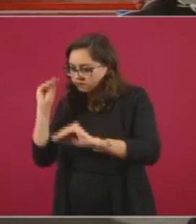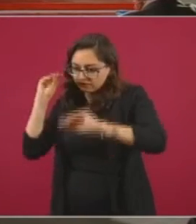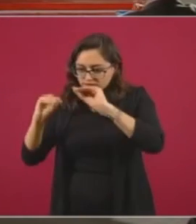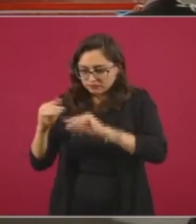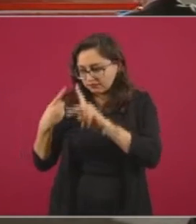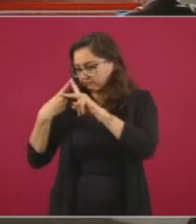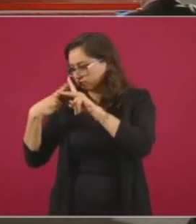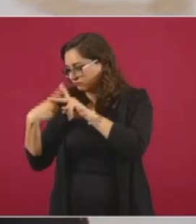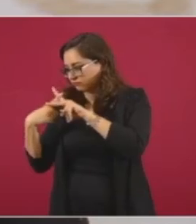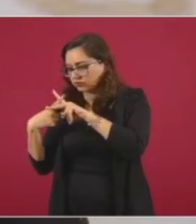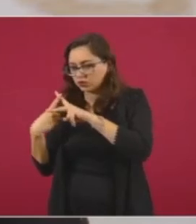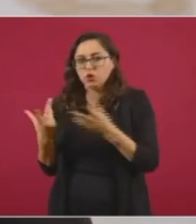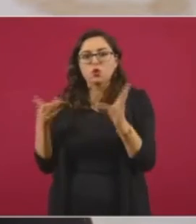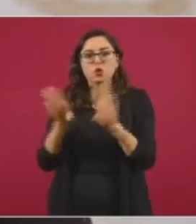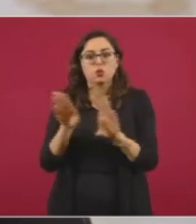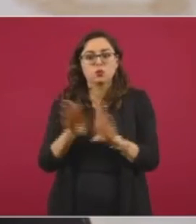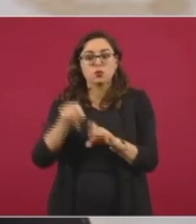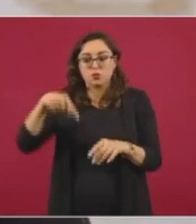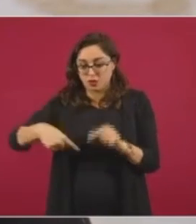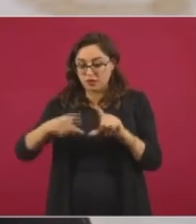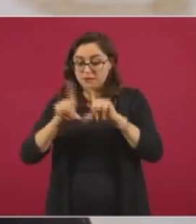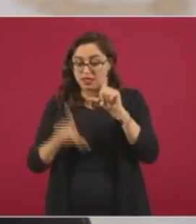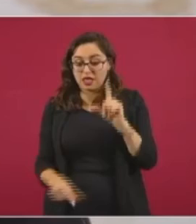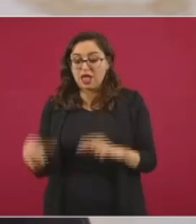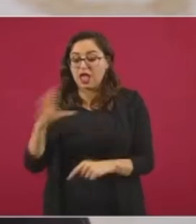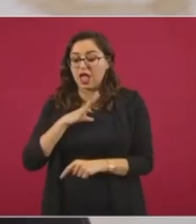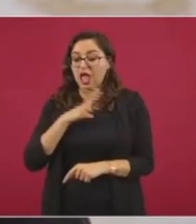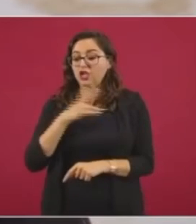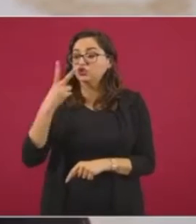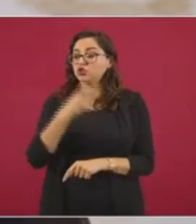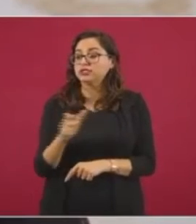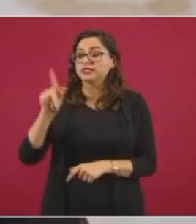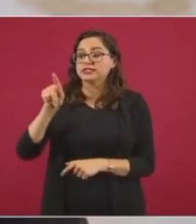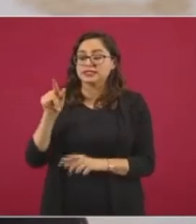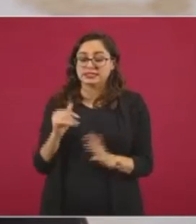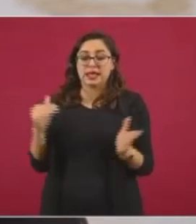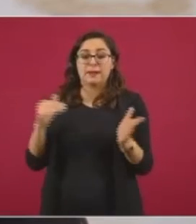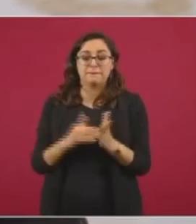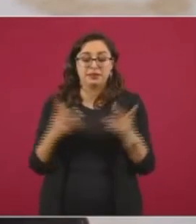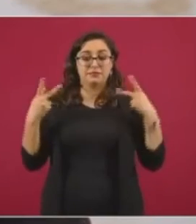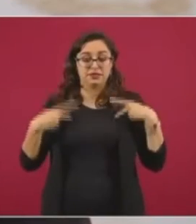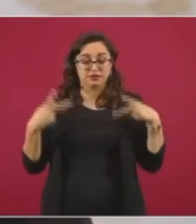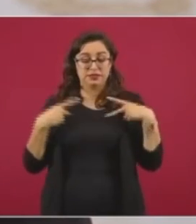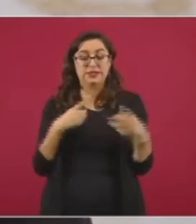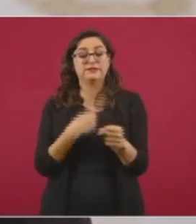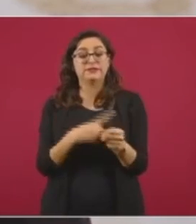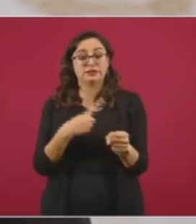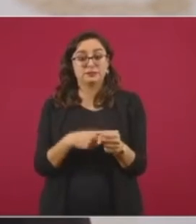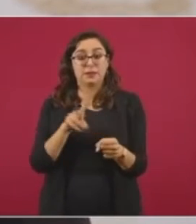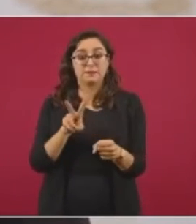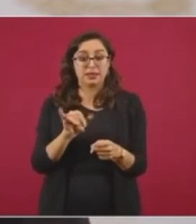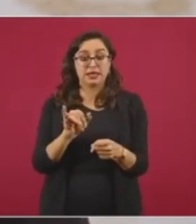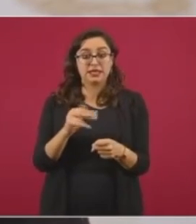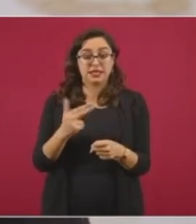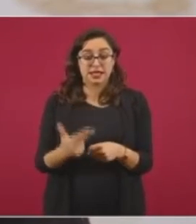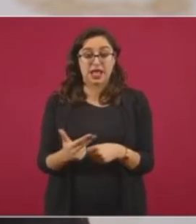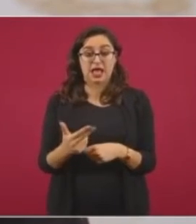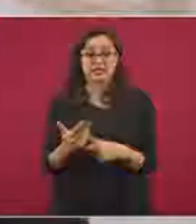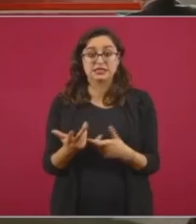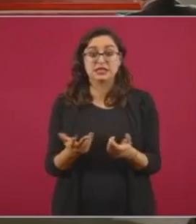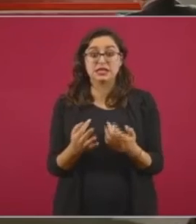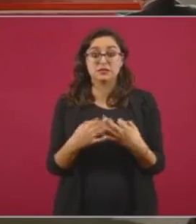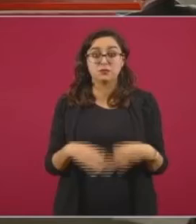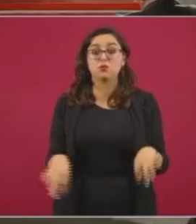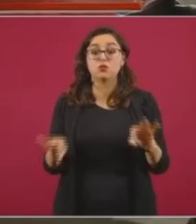nuestro país al menos existen 270,000 personas que viven con VIH. Y llamo su atención al siguiente